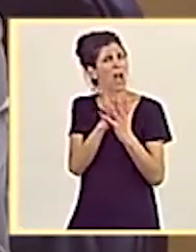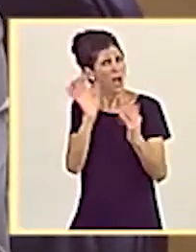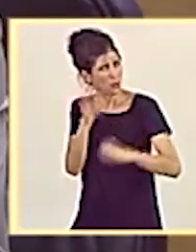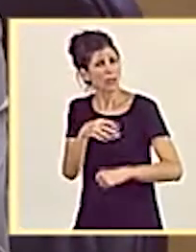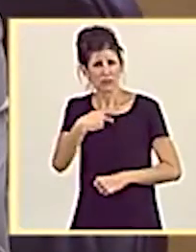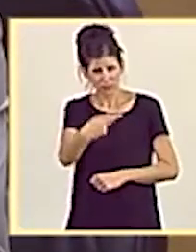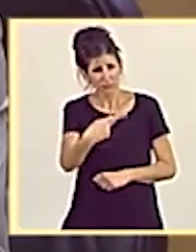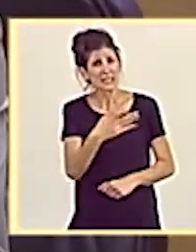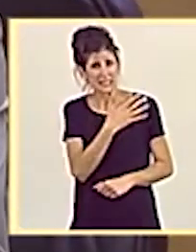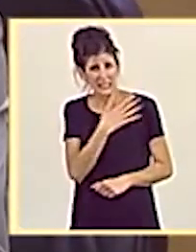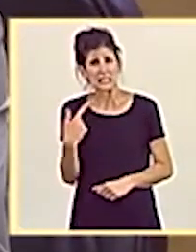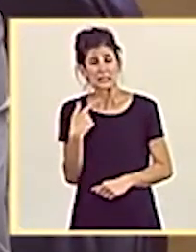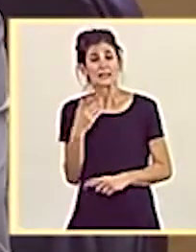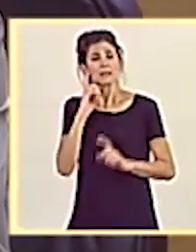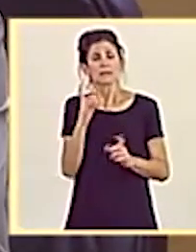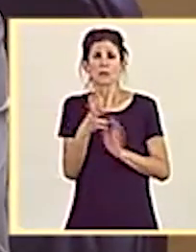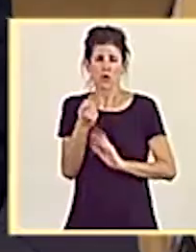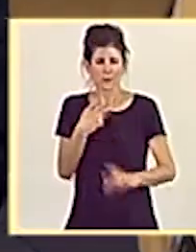intentar,